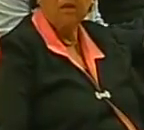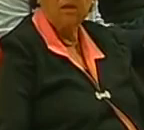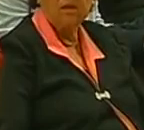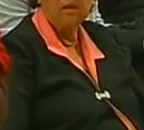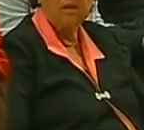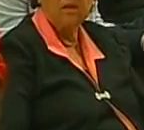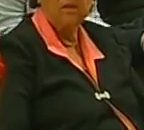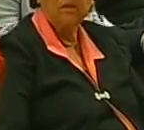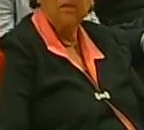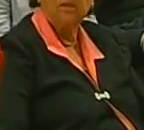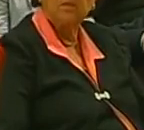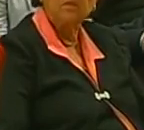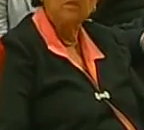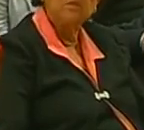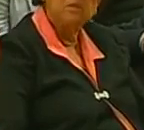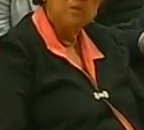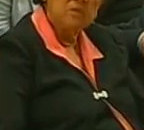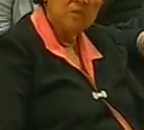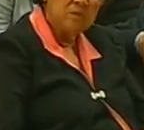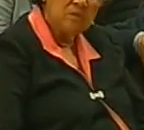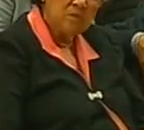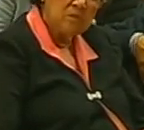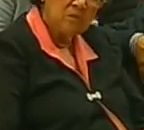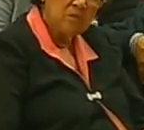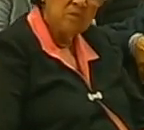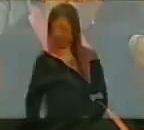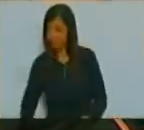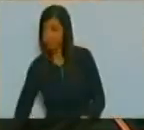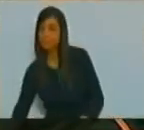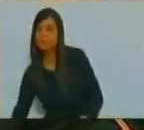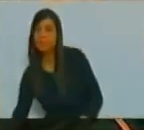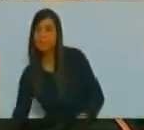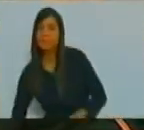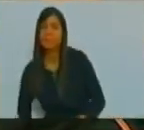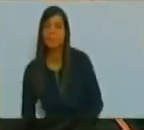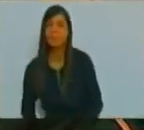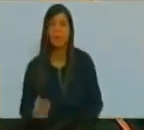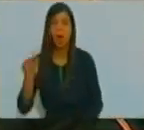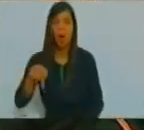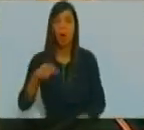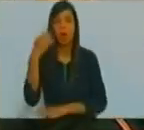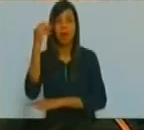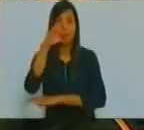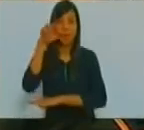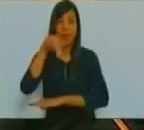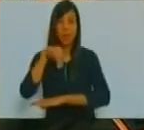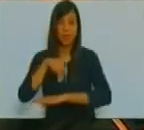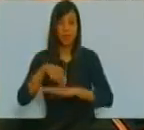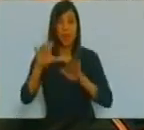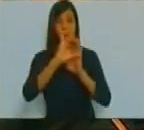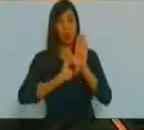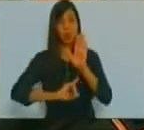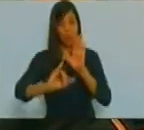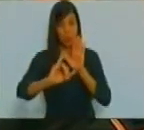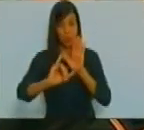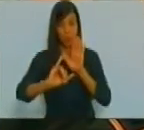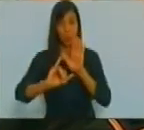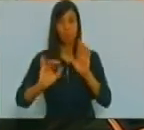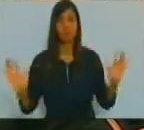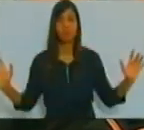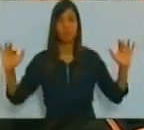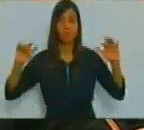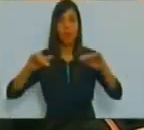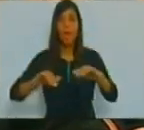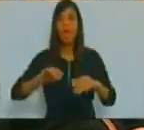no es casual que estemos hoy en una asamblea nacional constituyente que reúne